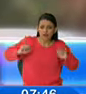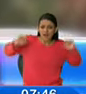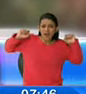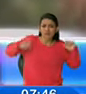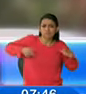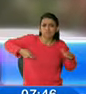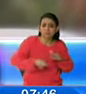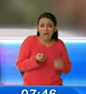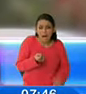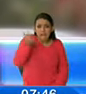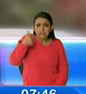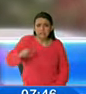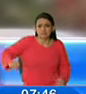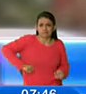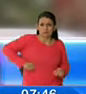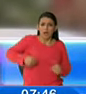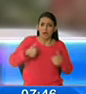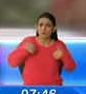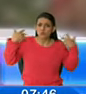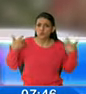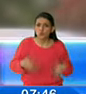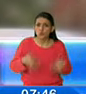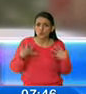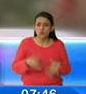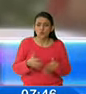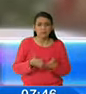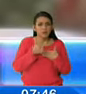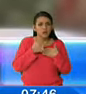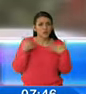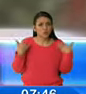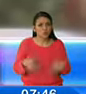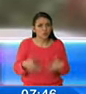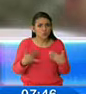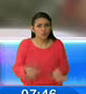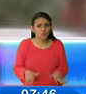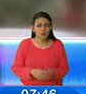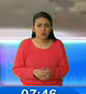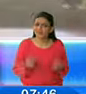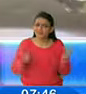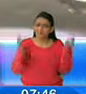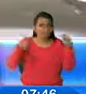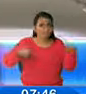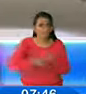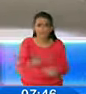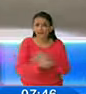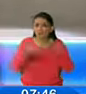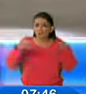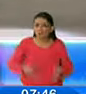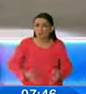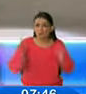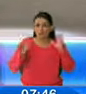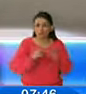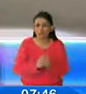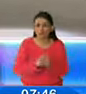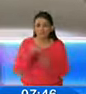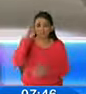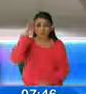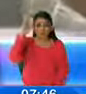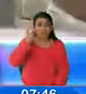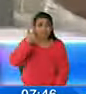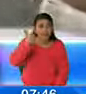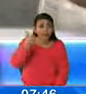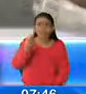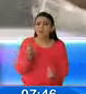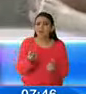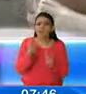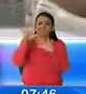atrás que me ayudaba a que no me apuñale, me apuñalaba. Tras la llamada de auxilio, la policía del sector